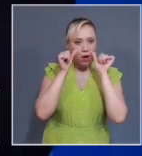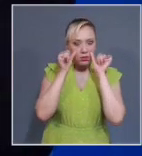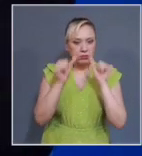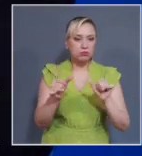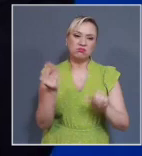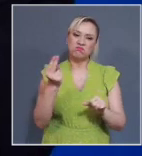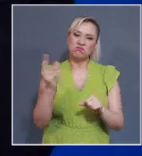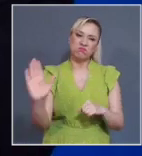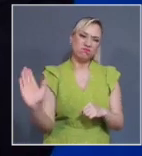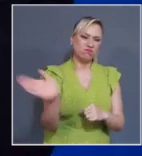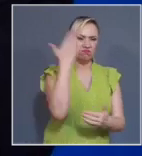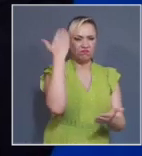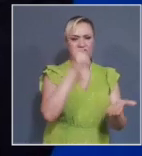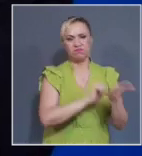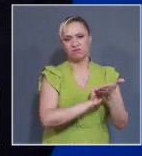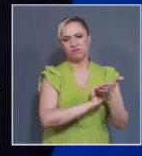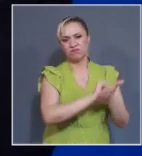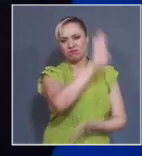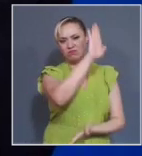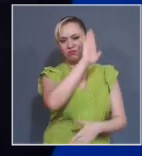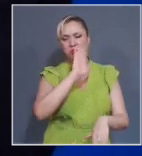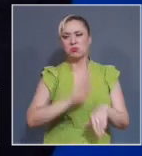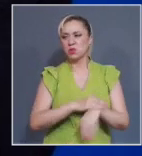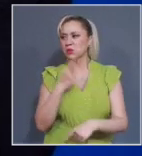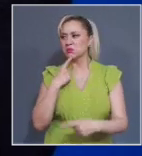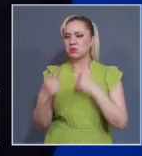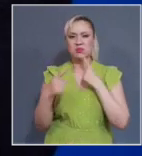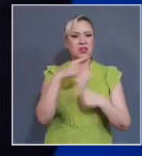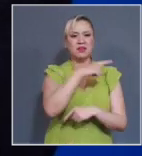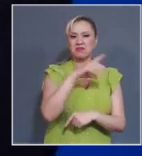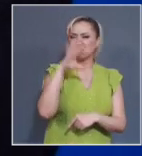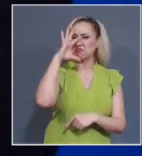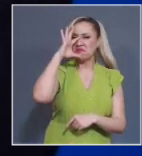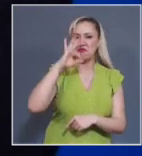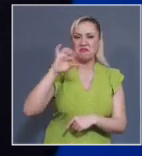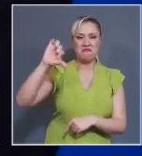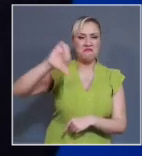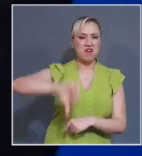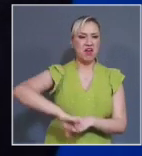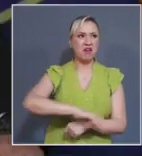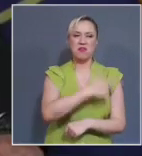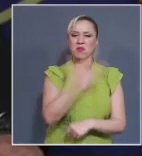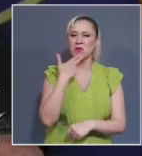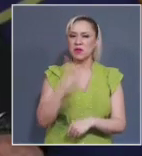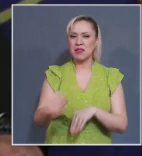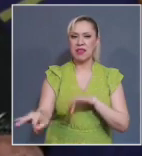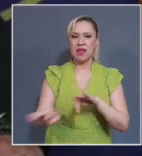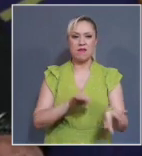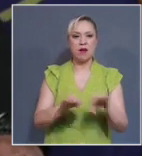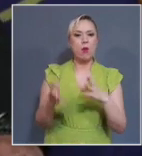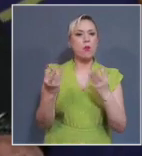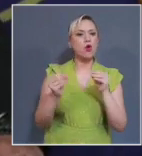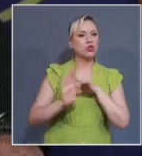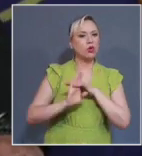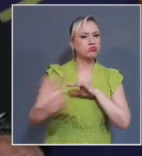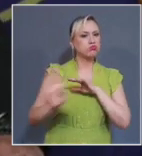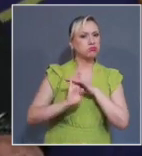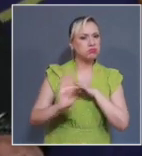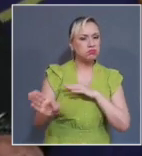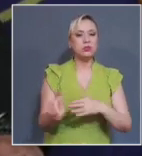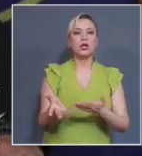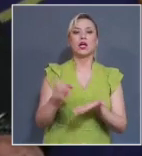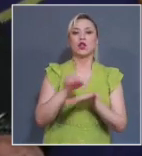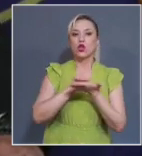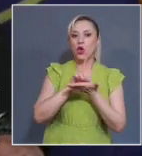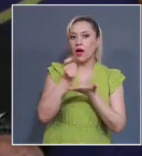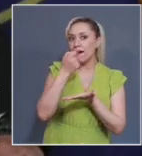cargo debido a que consideran que ha fallado. Aseguran que el cruce masivo de inmigrantes y el tráfico de fentanilo es consecuencia de la